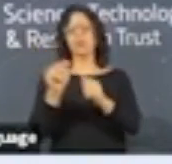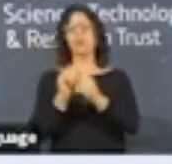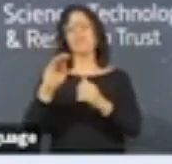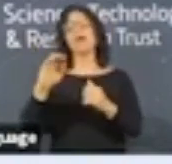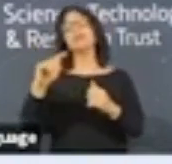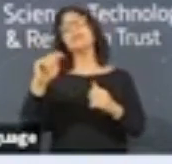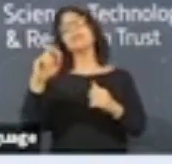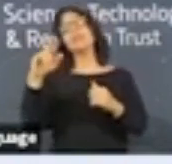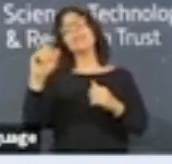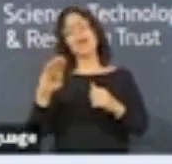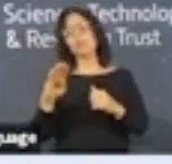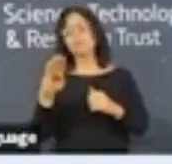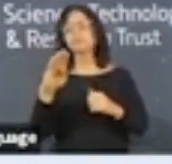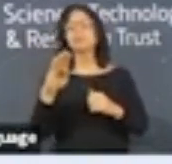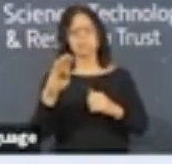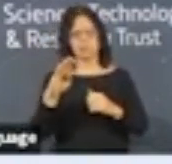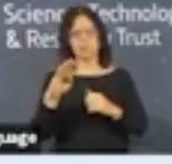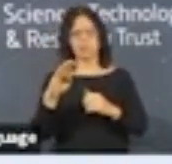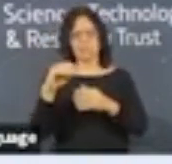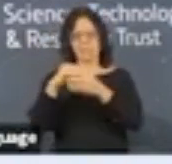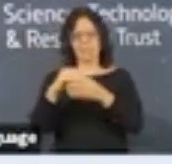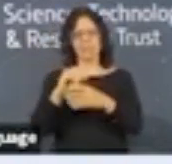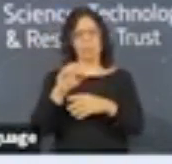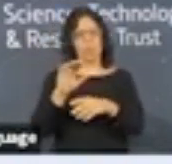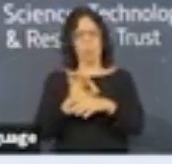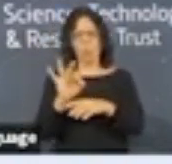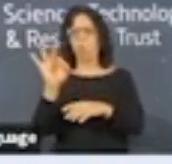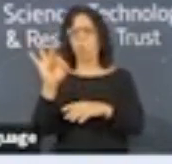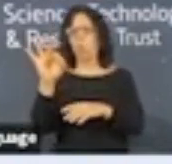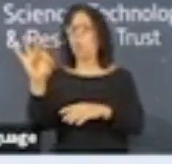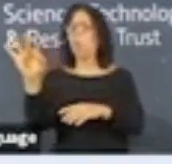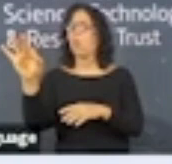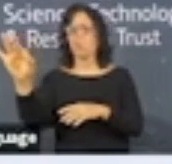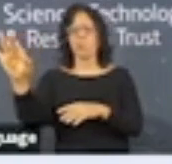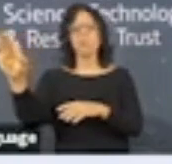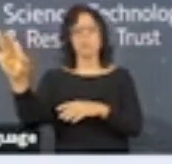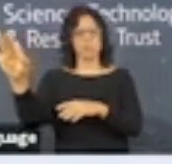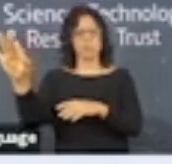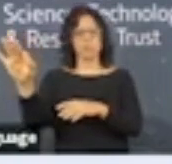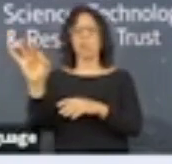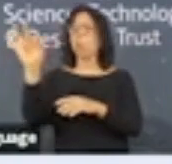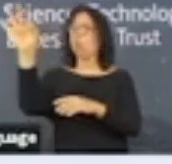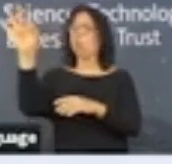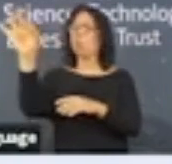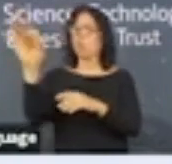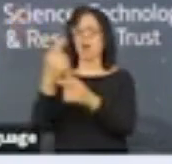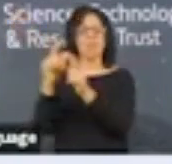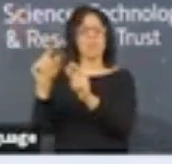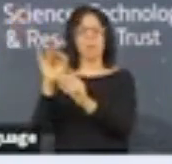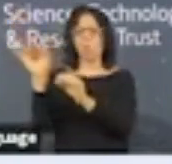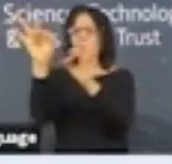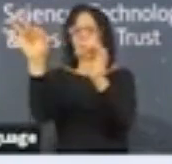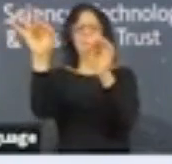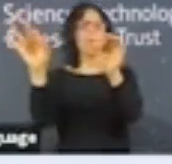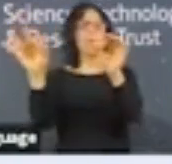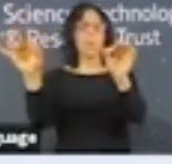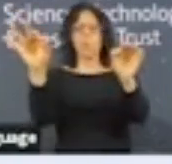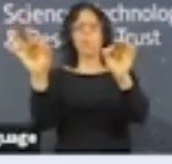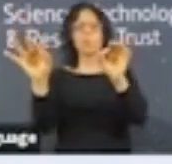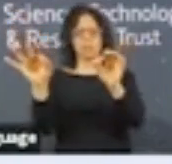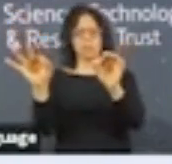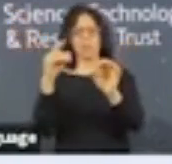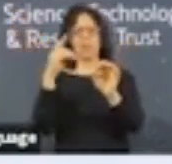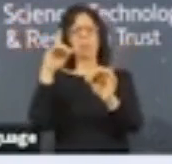con hembras en el campo o en las zonas urbanas que no tienen la bacteria. Los